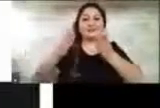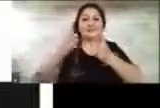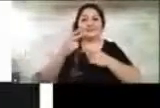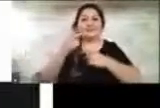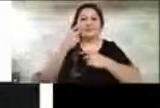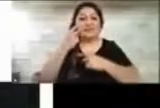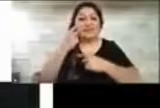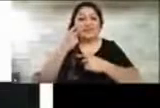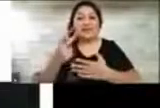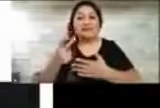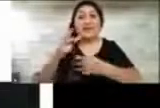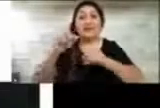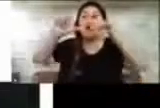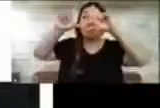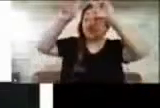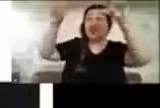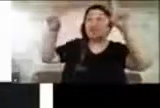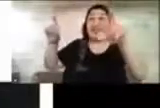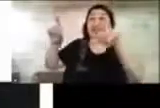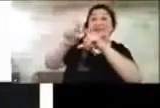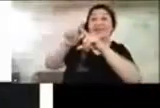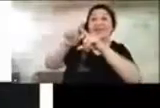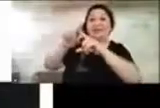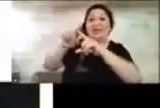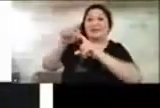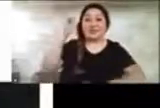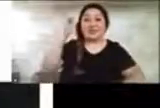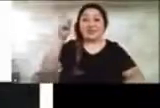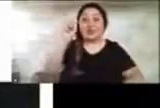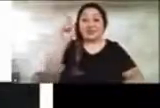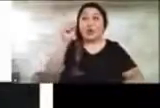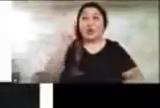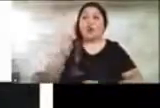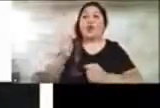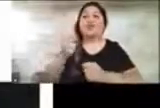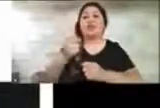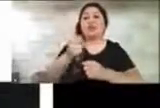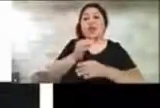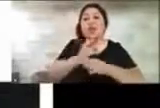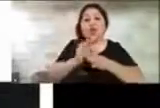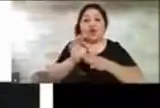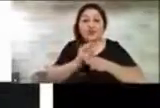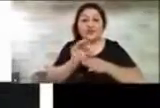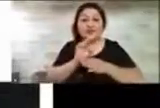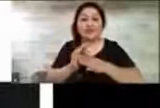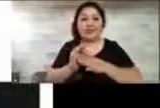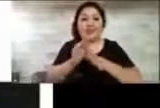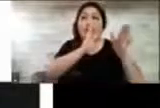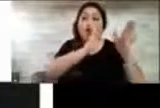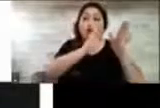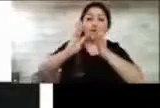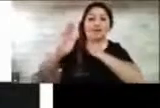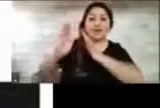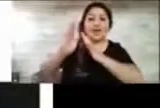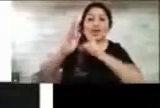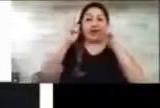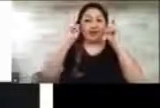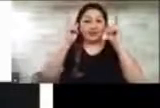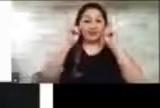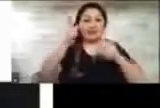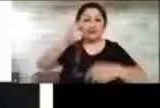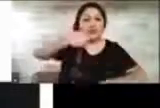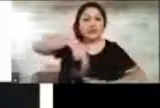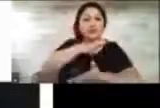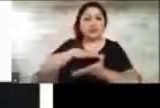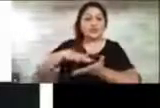señales del tránsito que pueden ordenar y que pueden orientar el tráfico, la movilidad, en ese sentido el tránsito en nuestra ciudad,